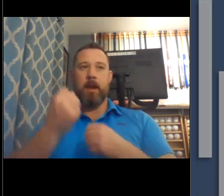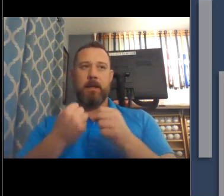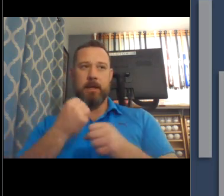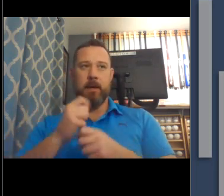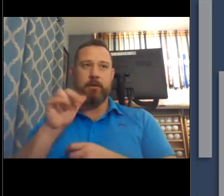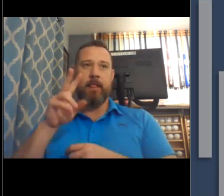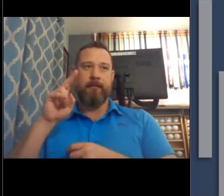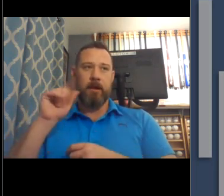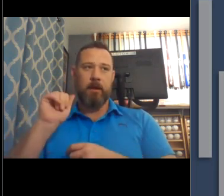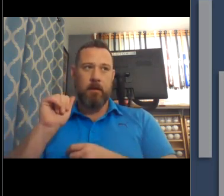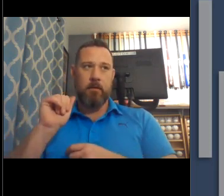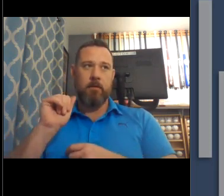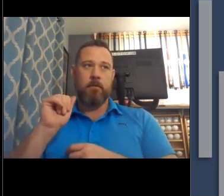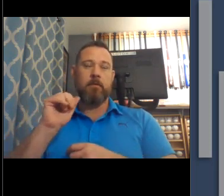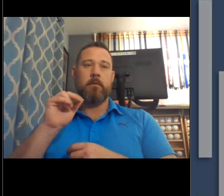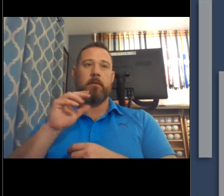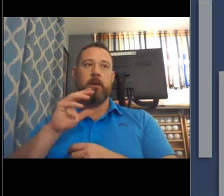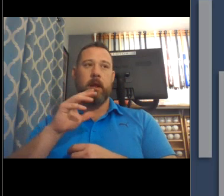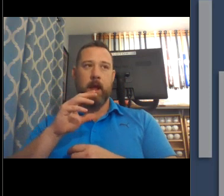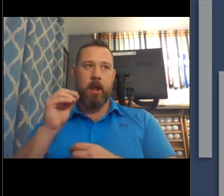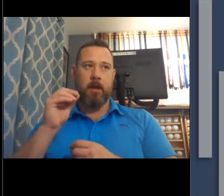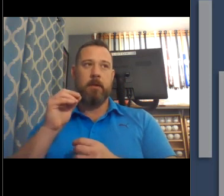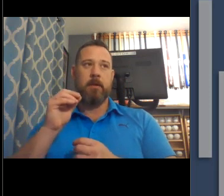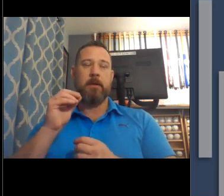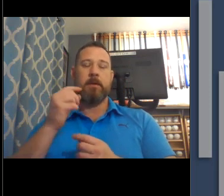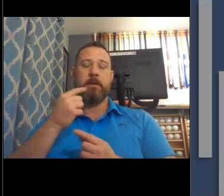Lavina, and he uplifted that